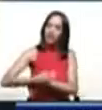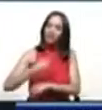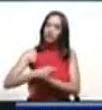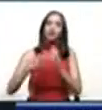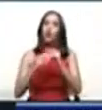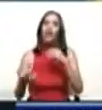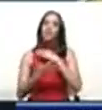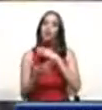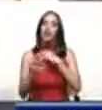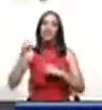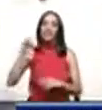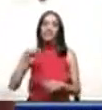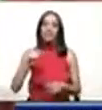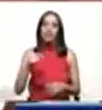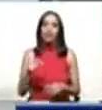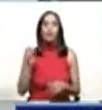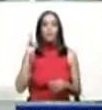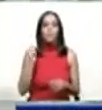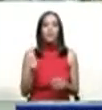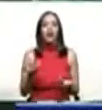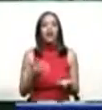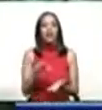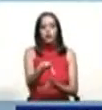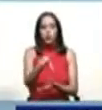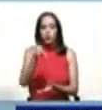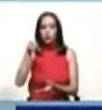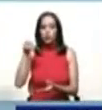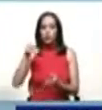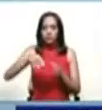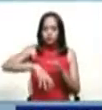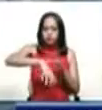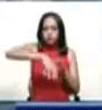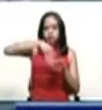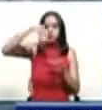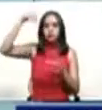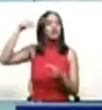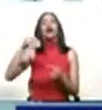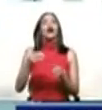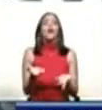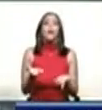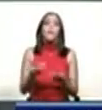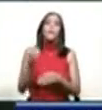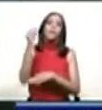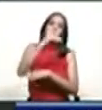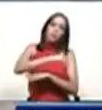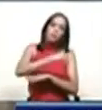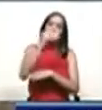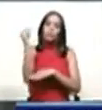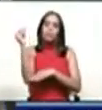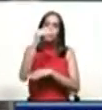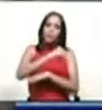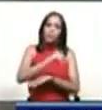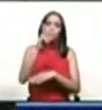que se requiera para extraer del subsuelo al menos 20 barriles por cada 100 de los que están allá abajo. Nunca